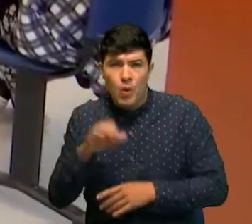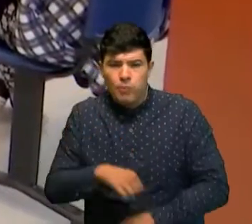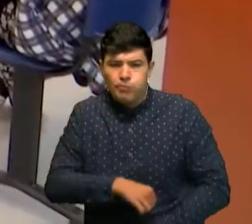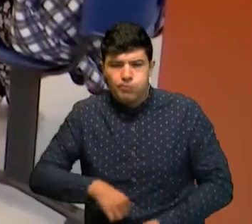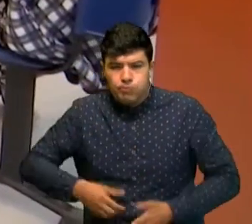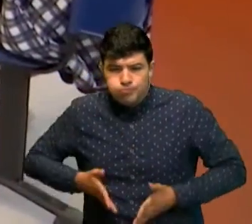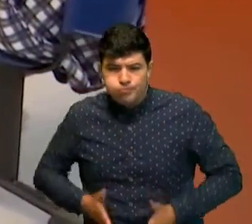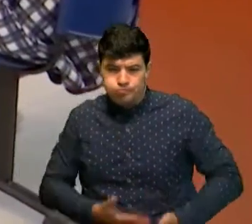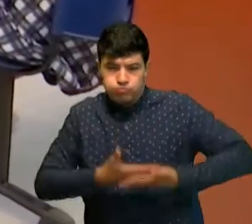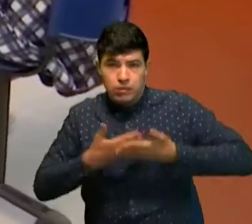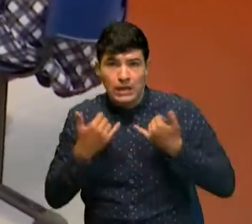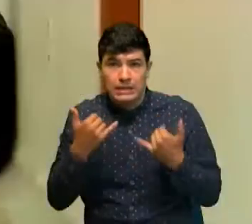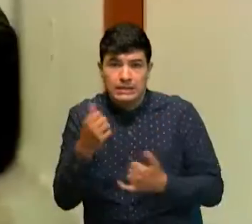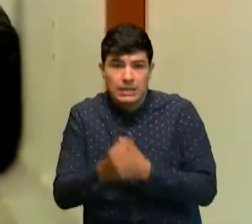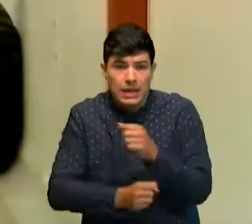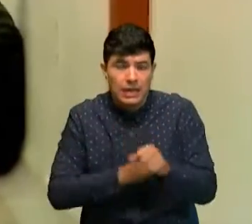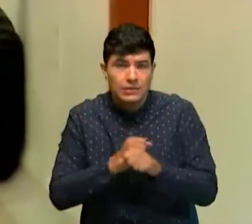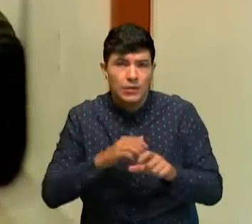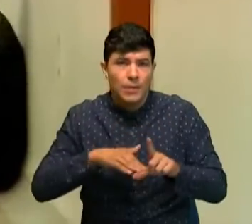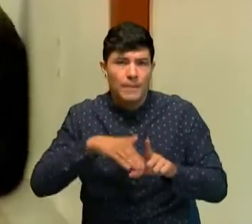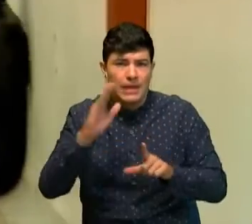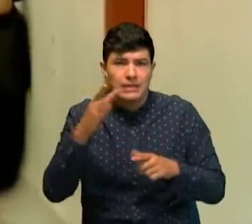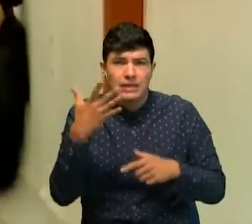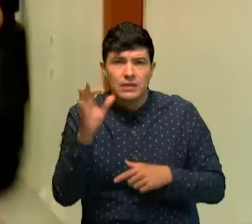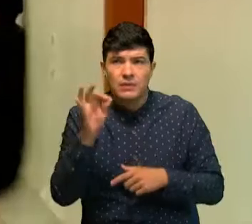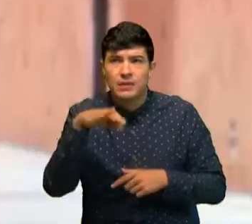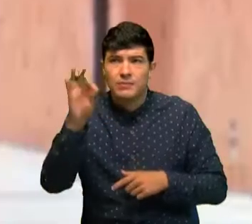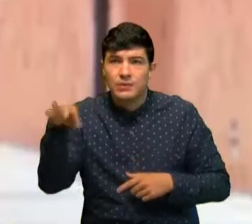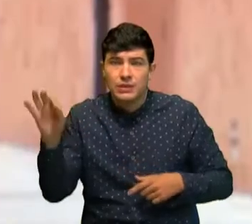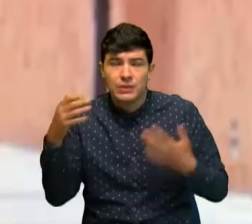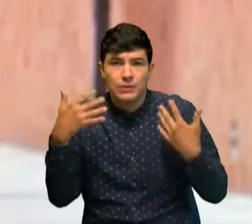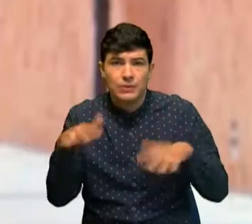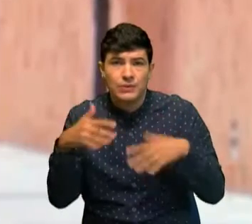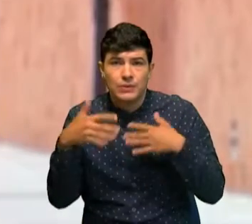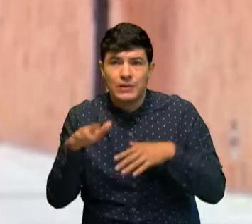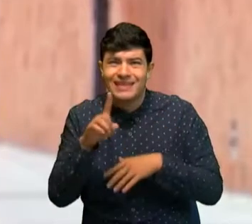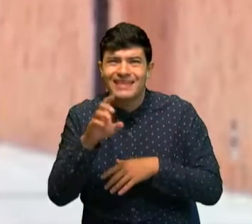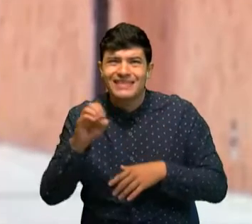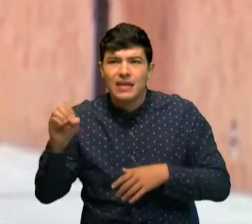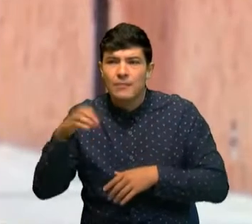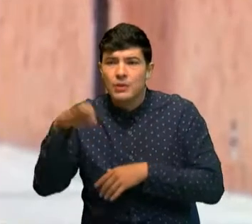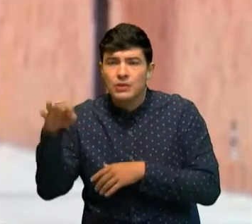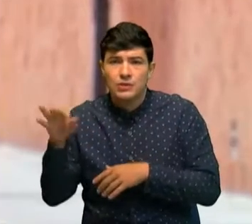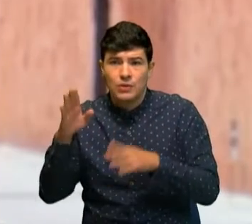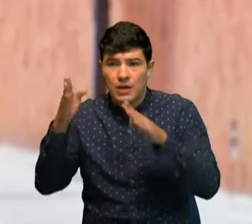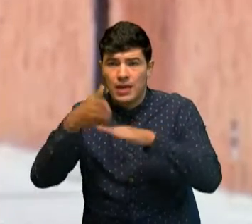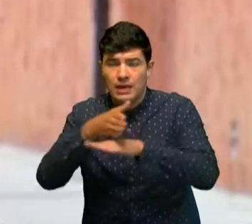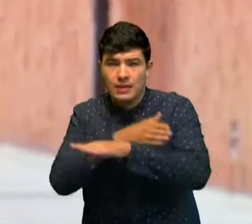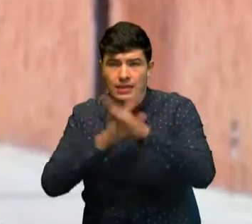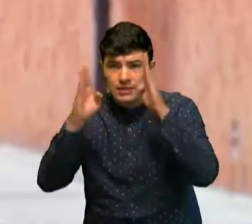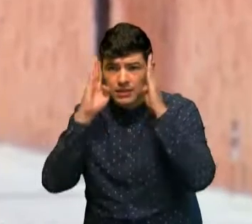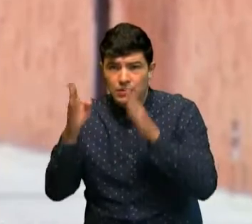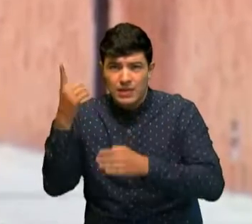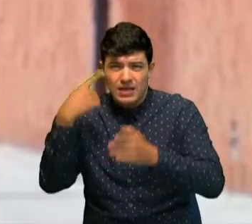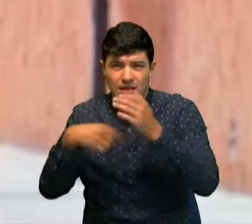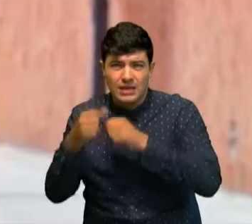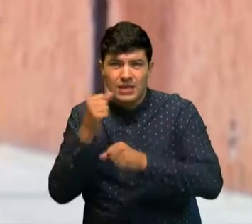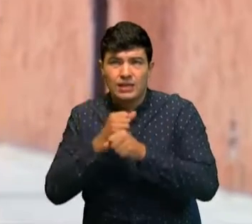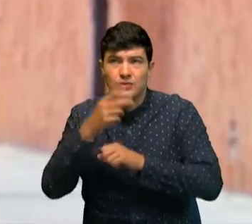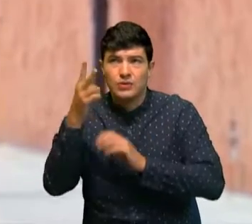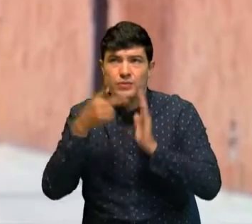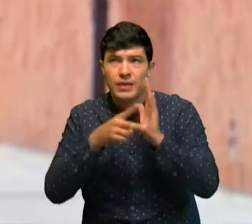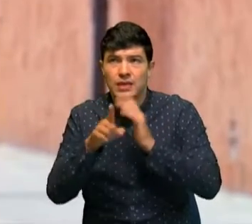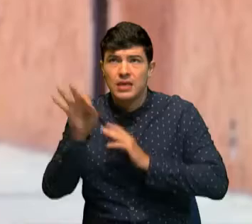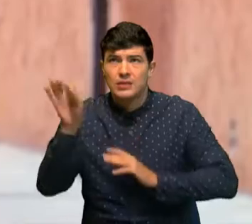corrido de este año ya se superó más del 50% del 100% que se atendió en el año